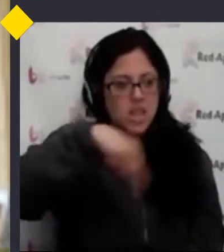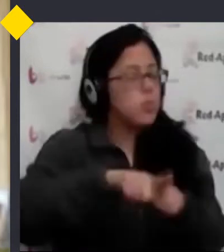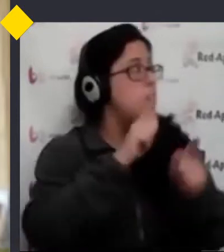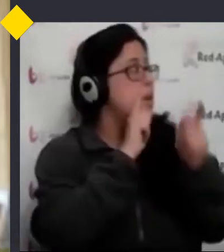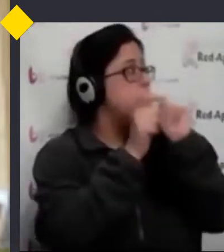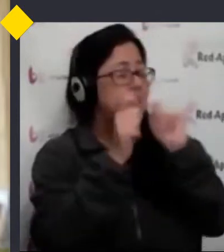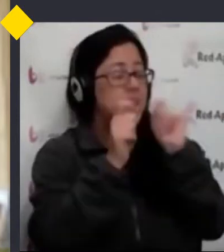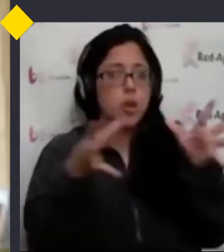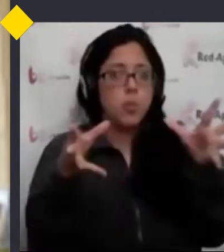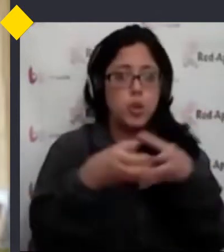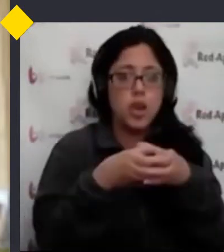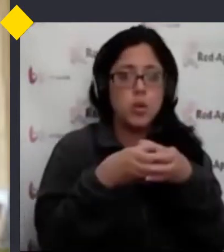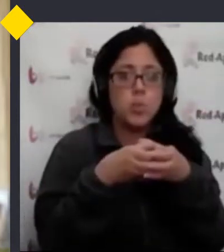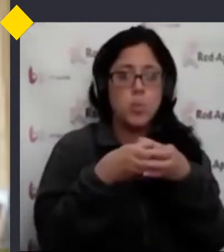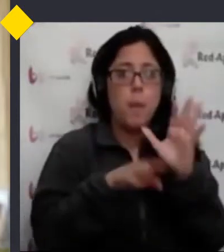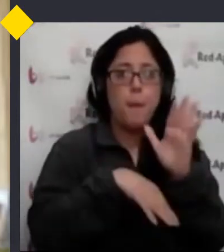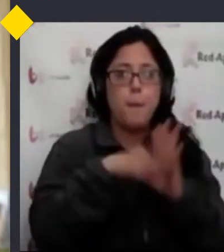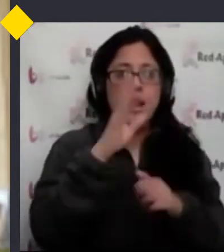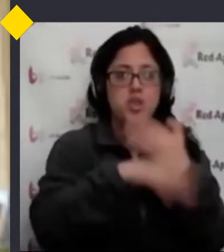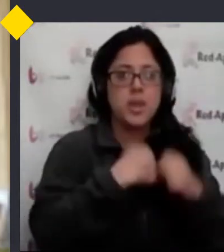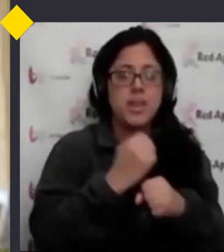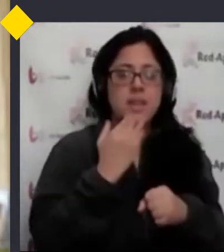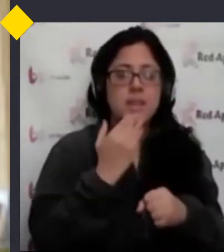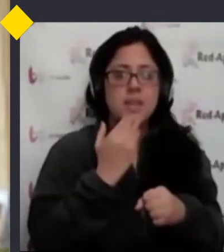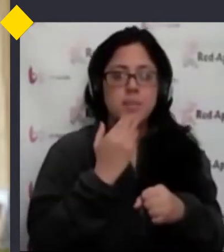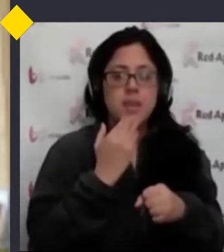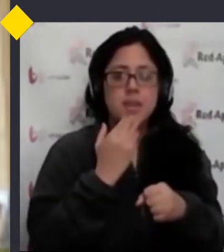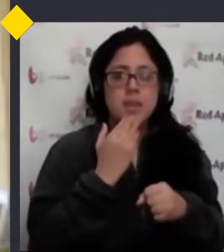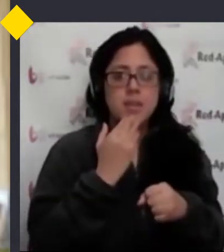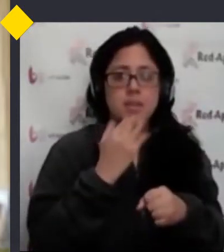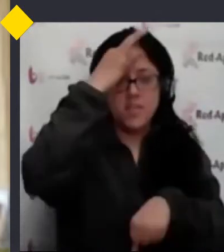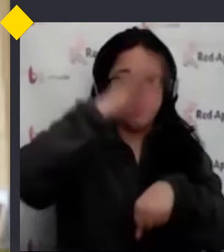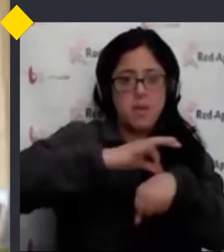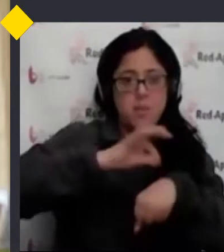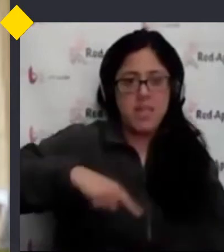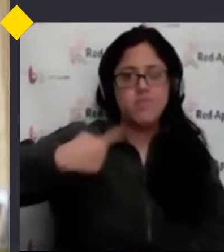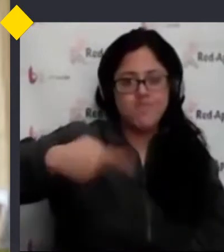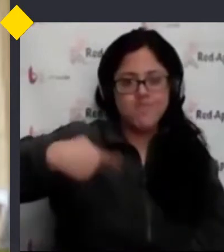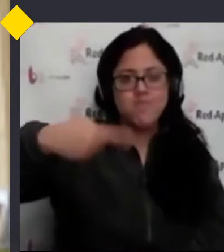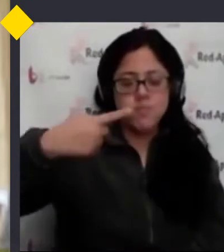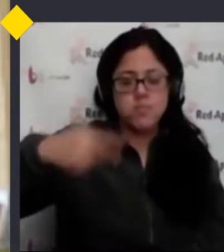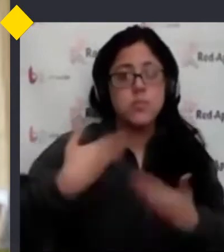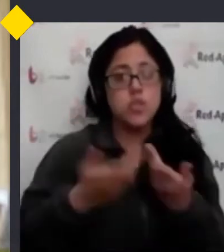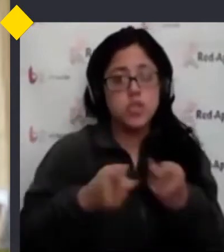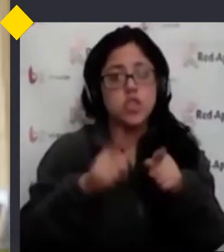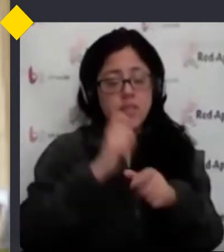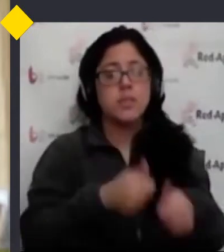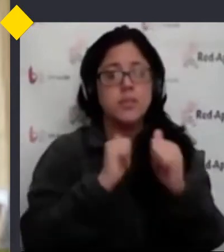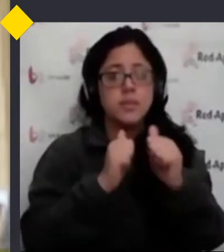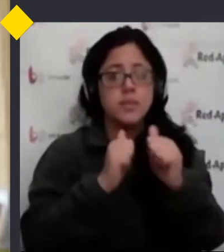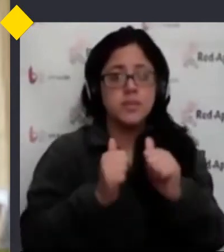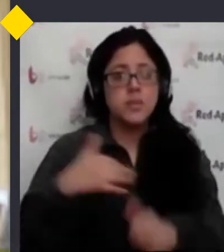grupo mayor de edad y que además se suma que tienen varias enfermedades crónicas. Así que eso ha sido uno de nuestros desafíos. Y yo diría que el